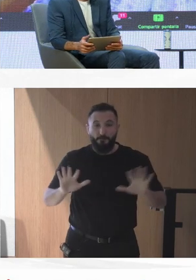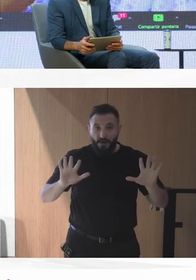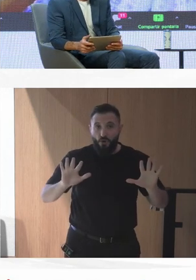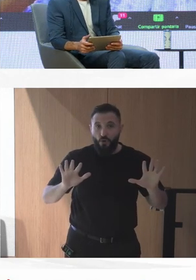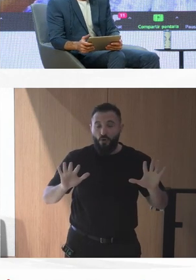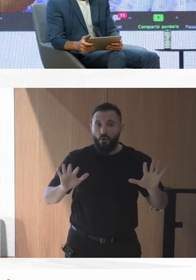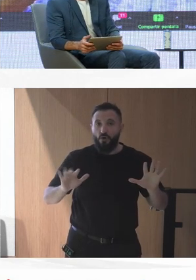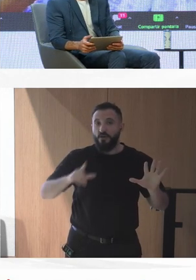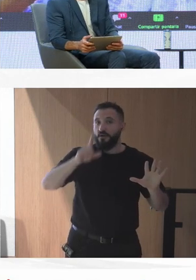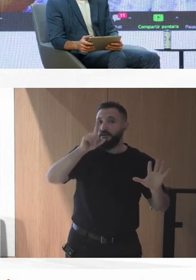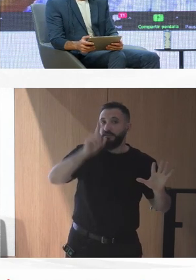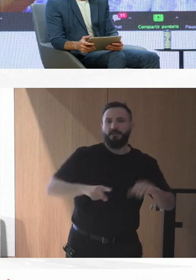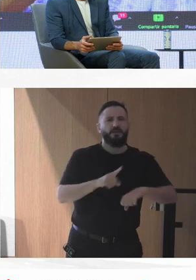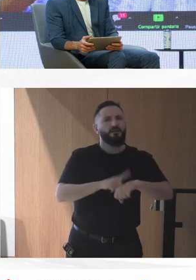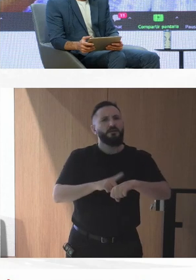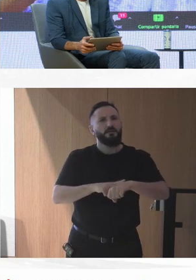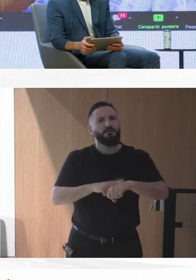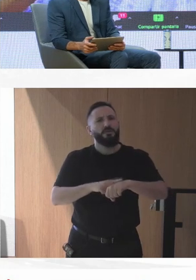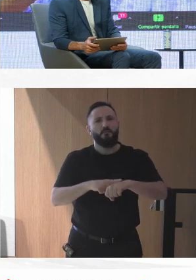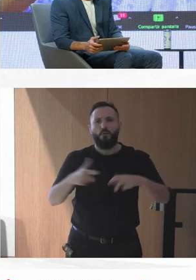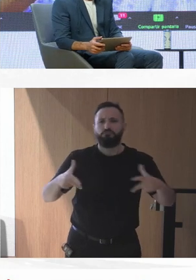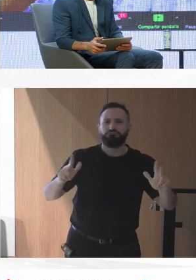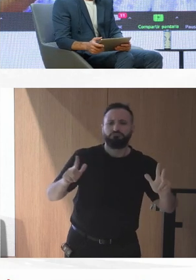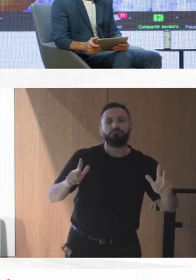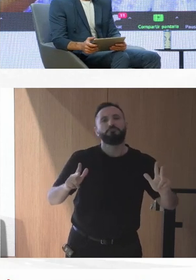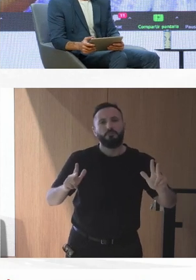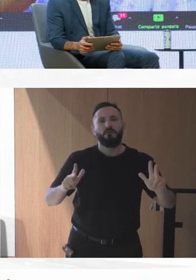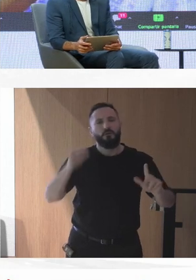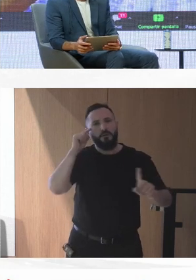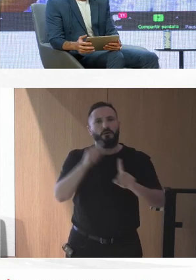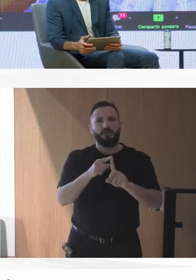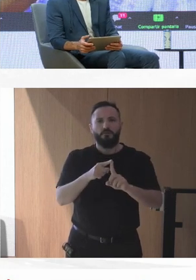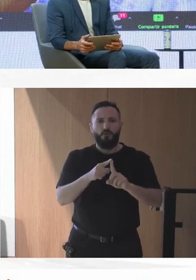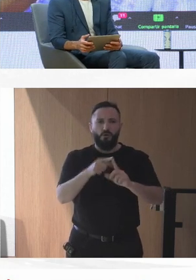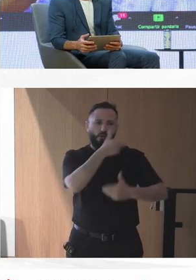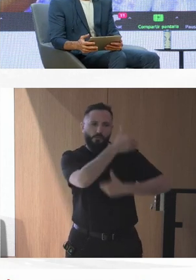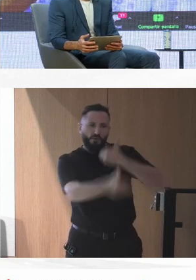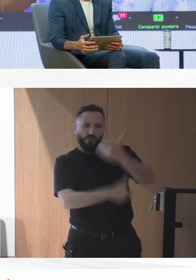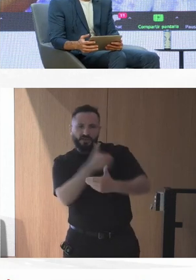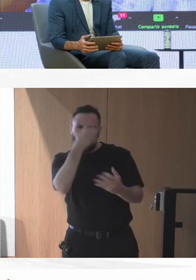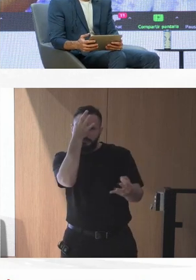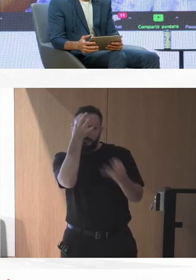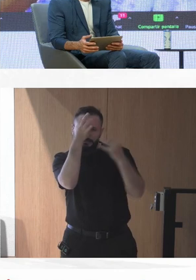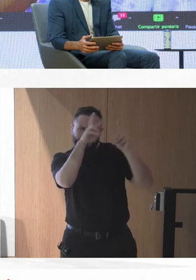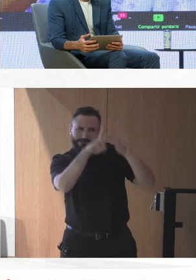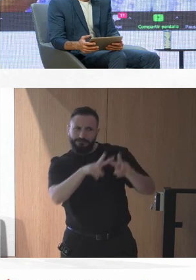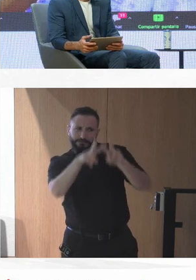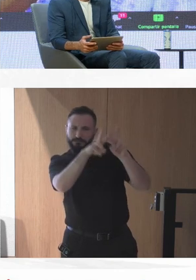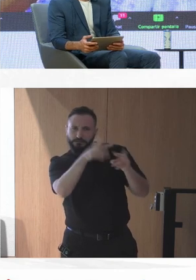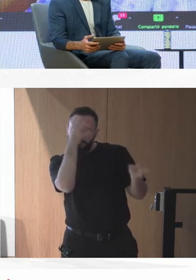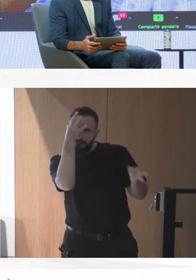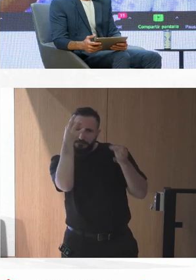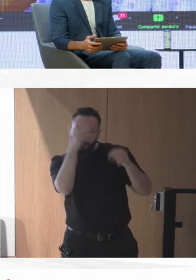también la disponibilidad de tiempo, simplemente, para poder analizar el proceso con más detenimiento. Pero también es interesante